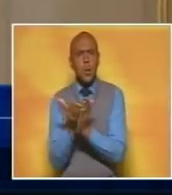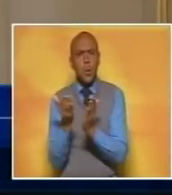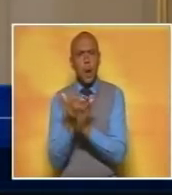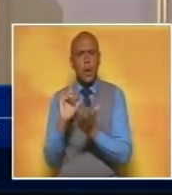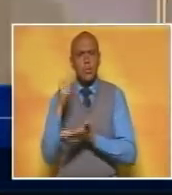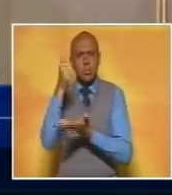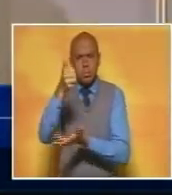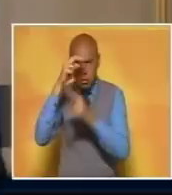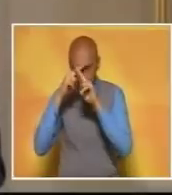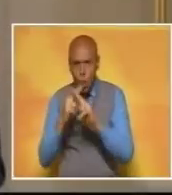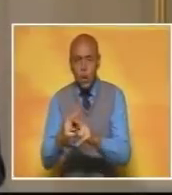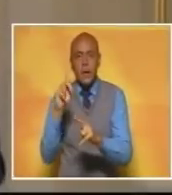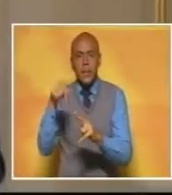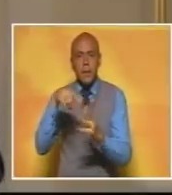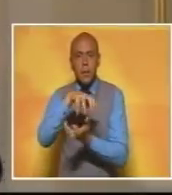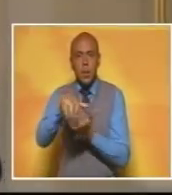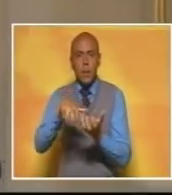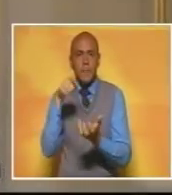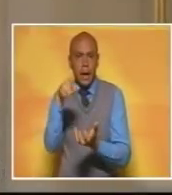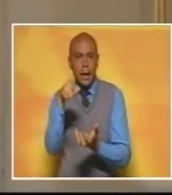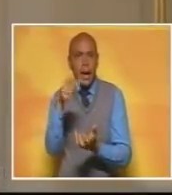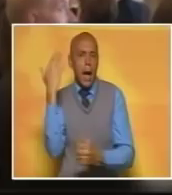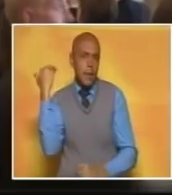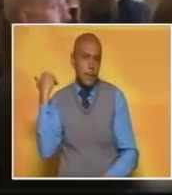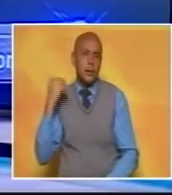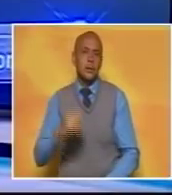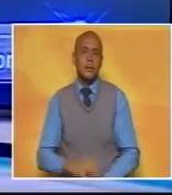interna que se precipitó en la institución.